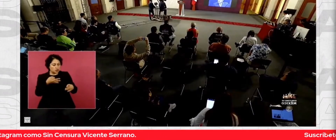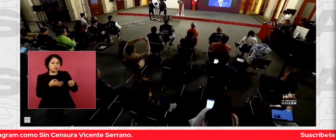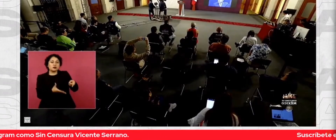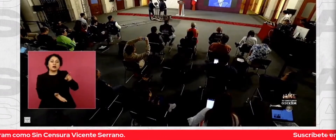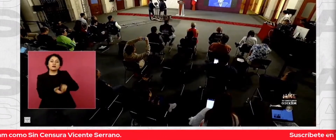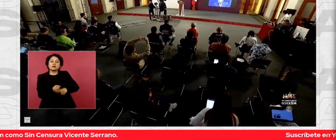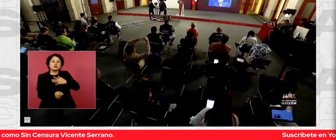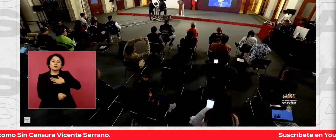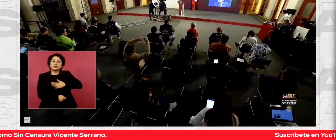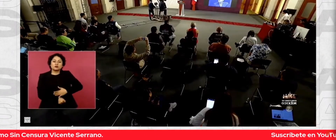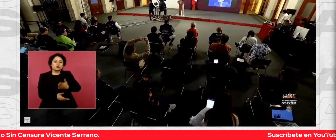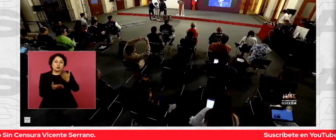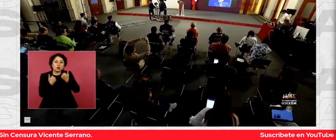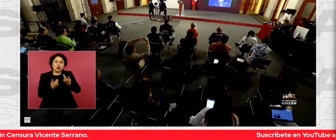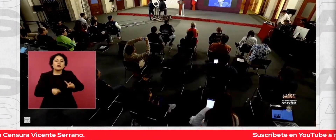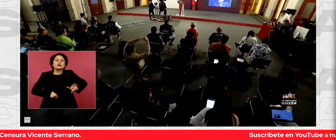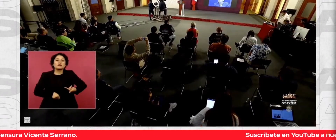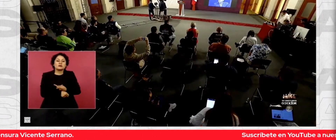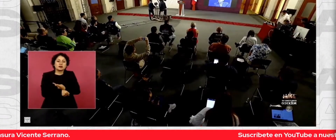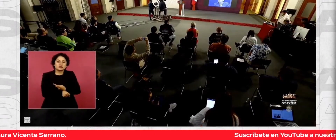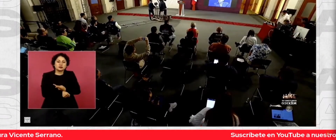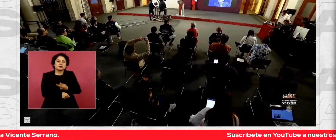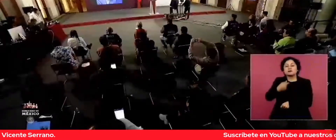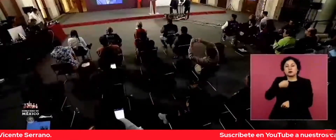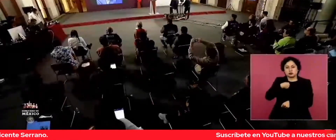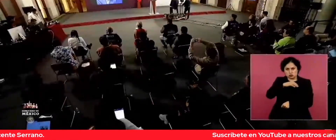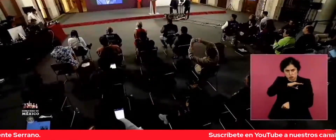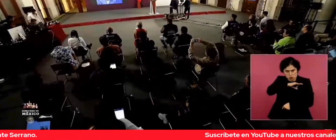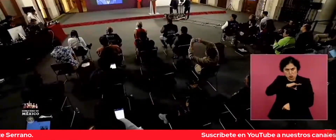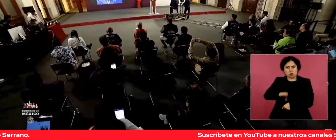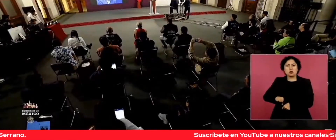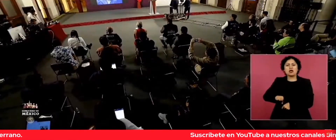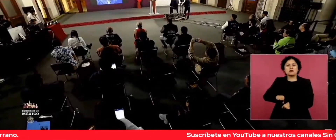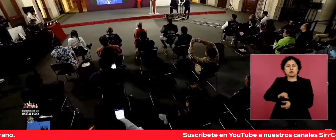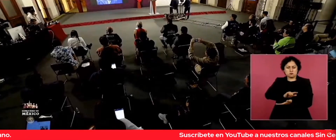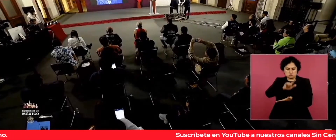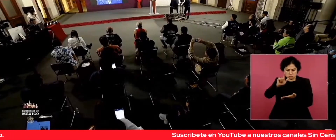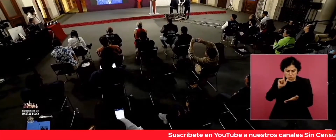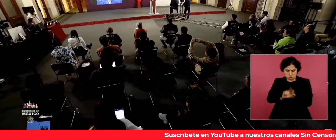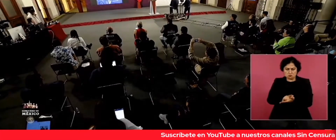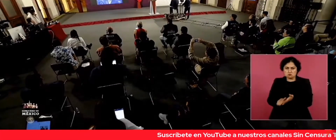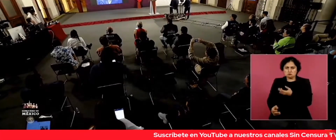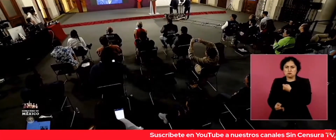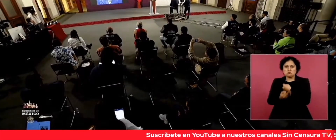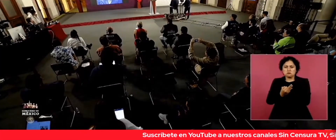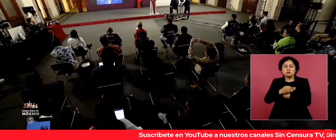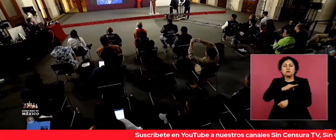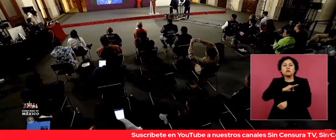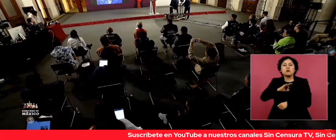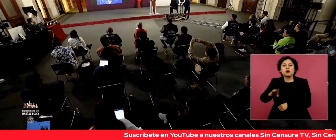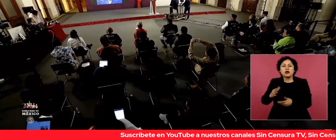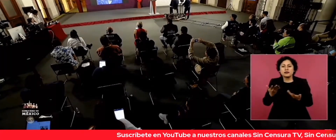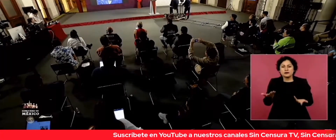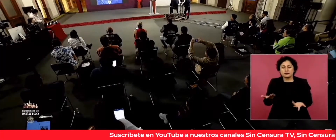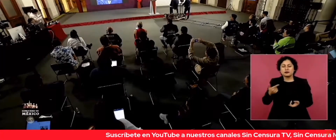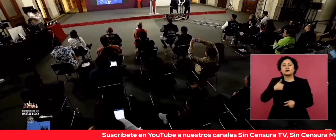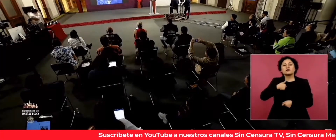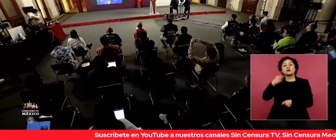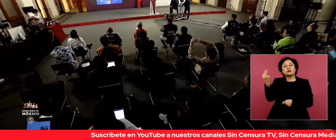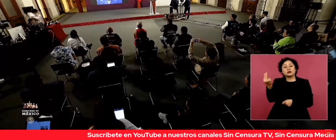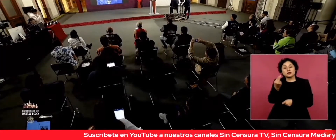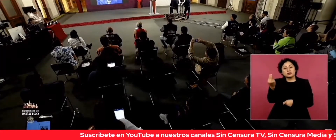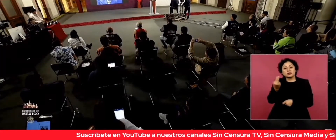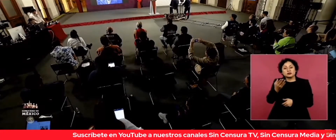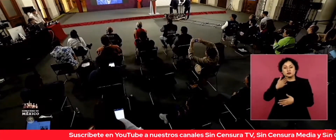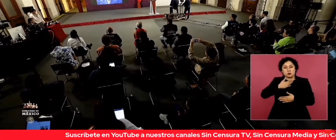¿Qué va a pasar? ¿sí? Yo tengo derecho a la legítima defensa. ¿Cómo? ¿Cómo? Yo tengo, ¿sí? ¿Y Que para qué? Sí, hacer sí. valer, ¿sí?